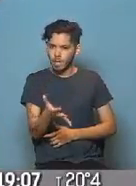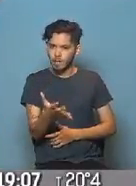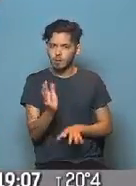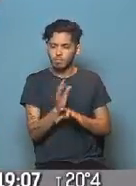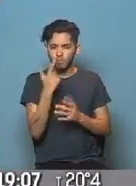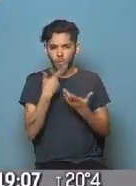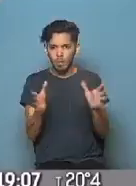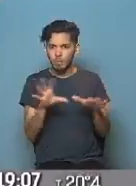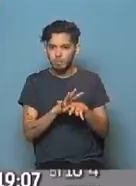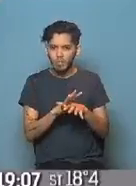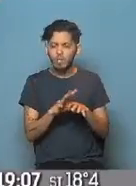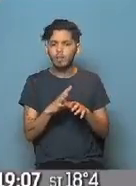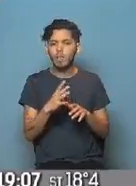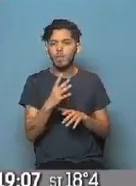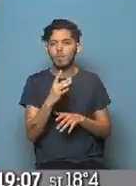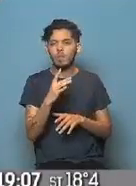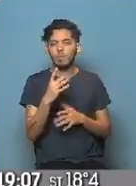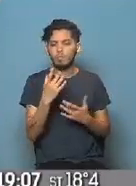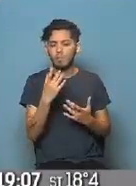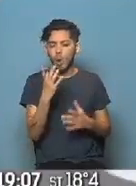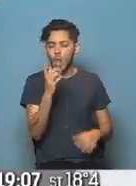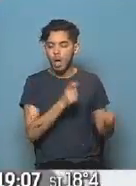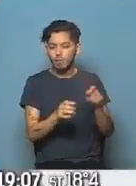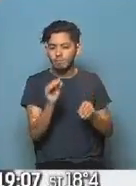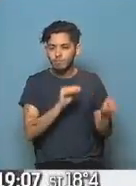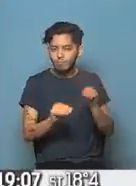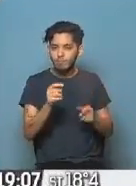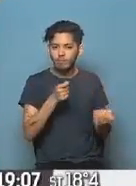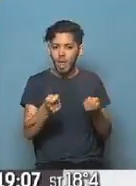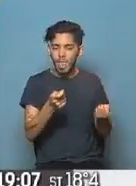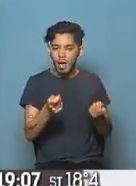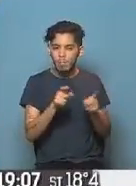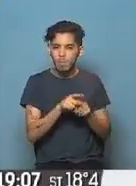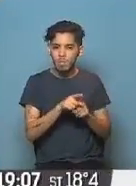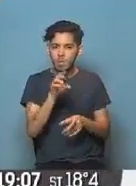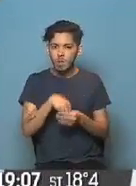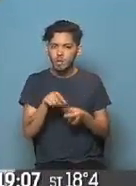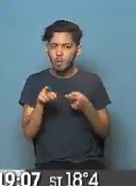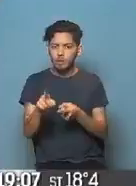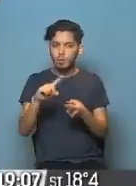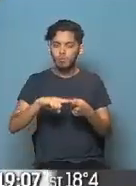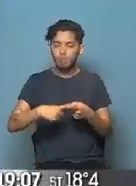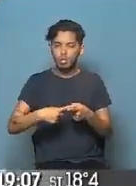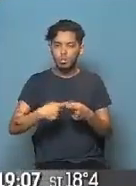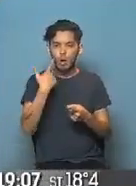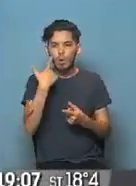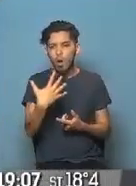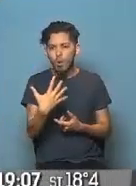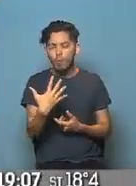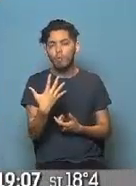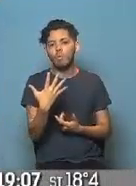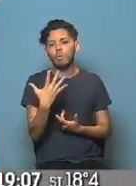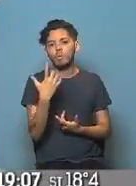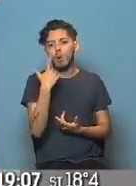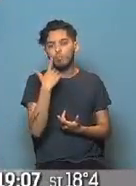muestran una discrecionalidad en la investigación, y que claramente es en el marco de una persecución política. Y obviamente que el